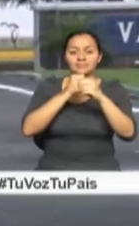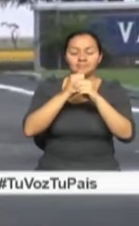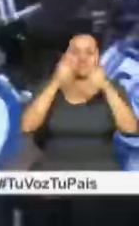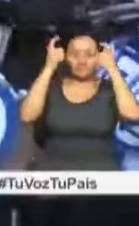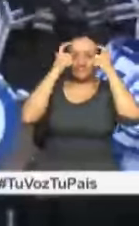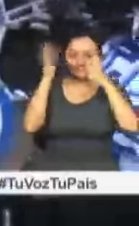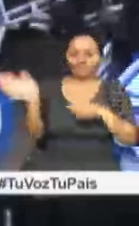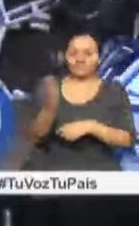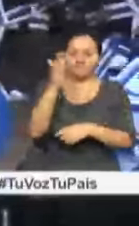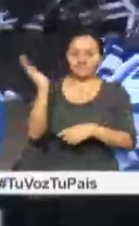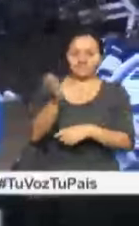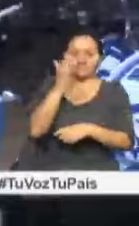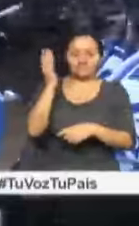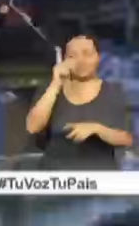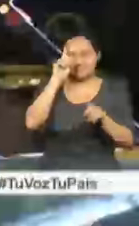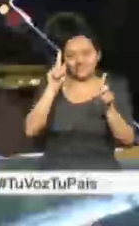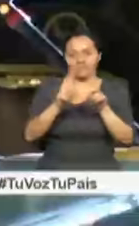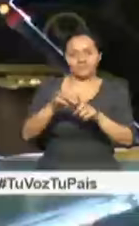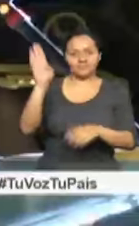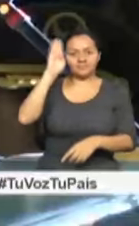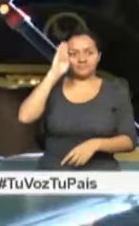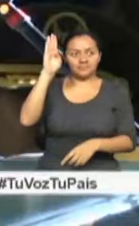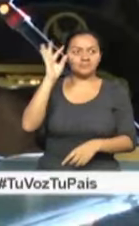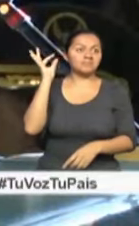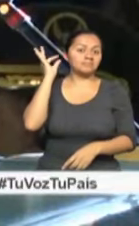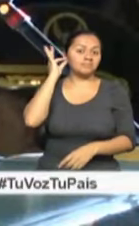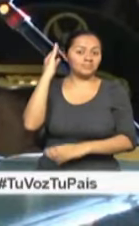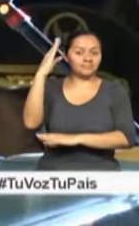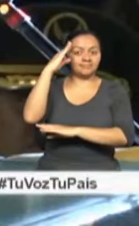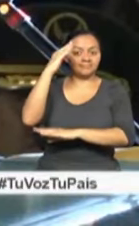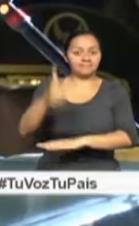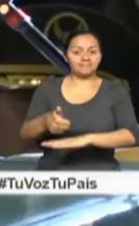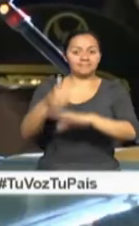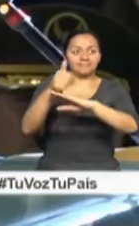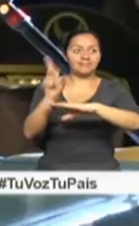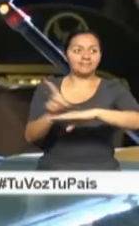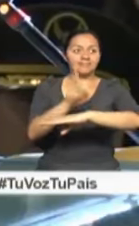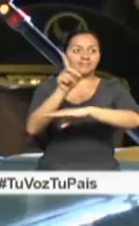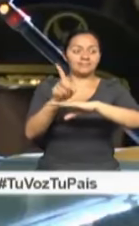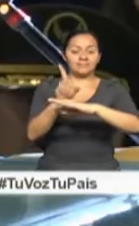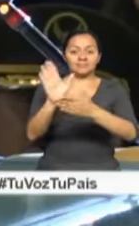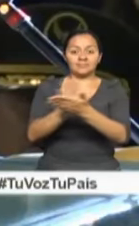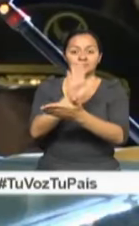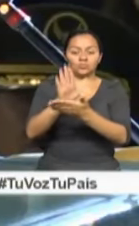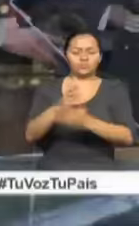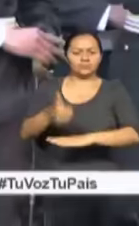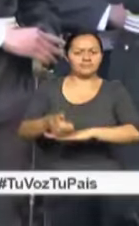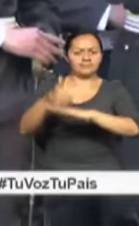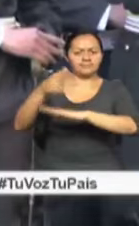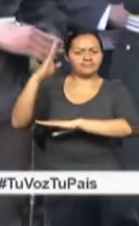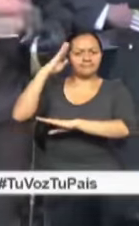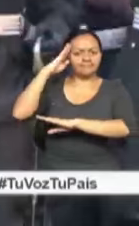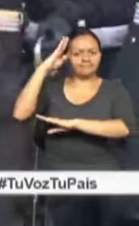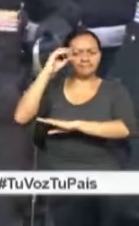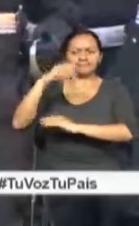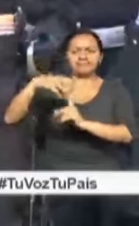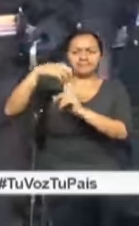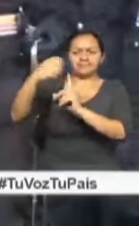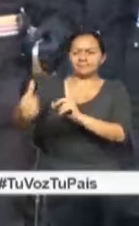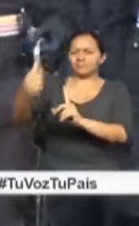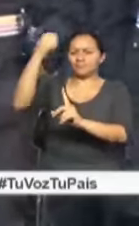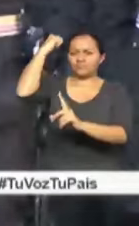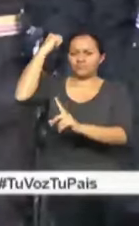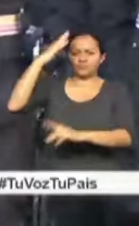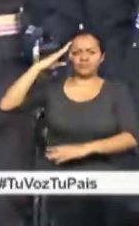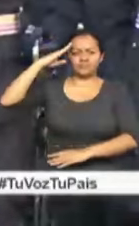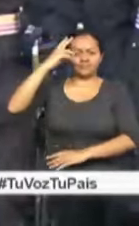título a través de este acuerdo. La coronel Tania Varela, directora de la Escuela Superior de Policía General Alberto Enríquez Gallo, lugar donde